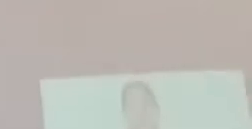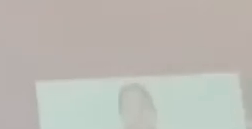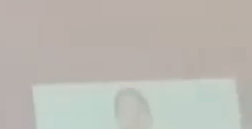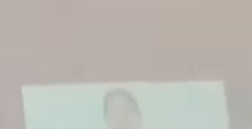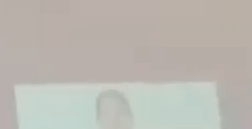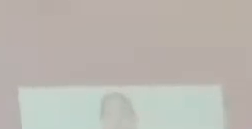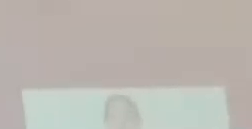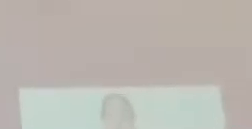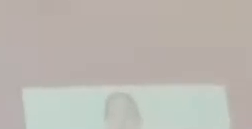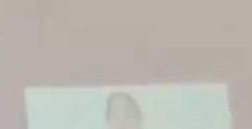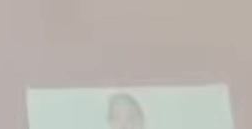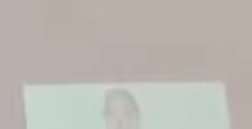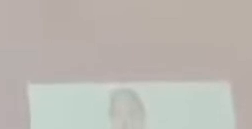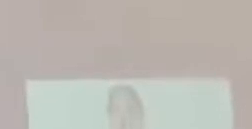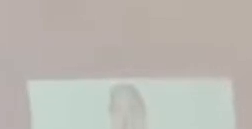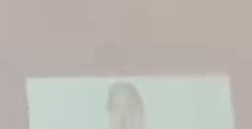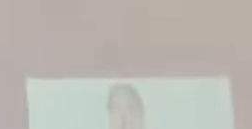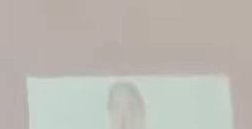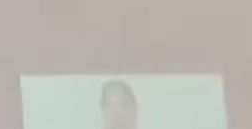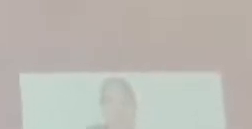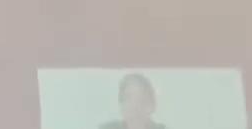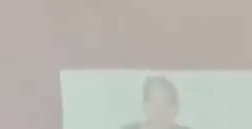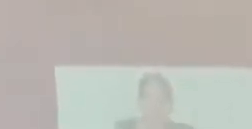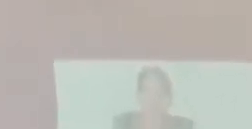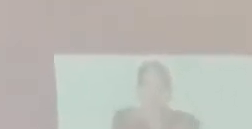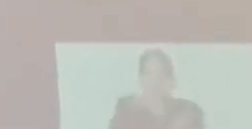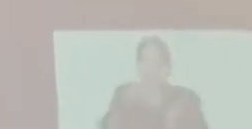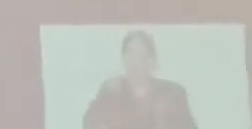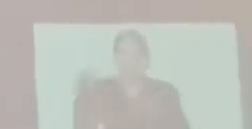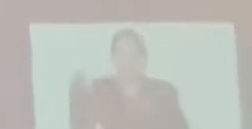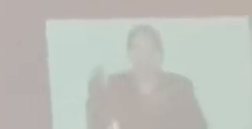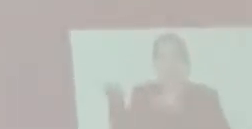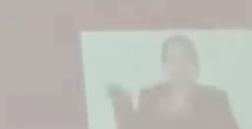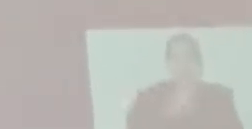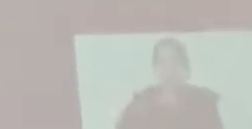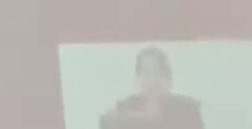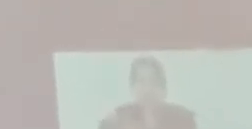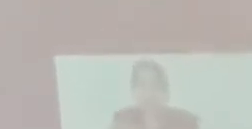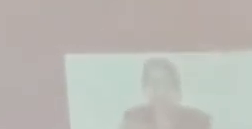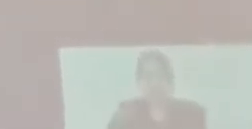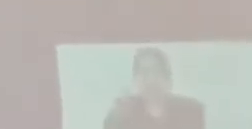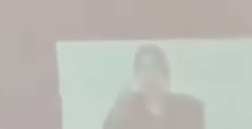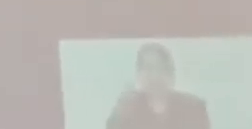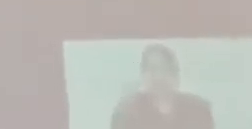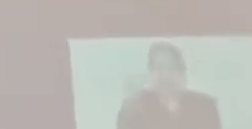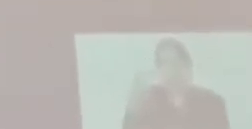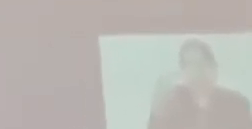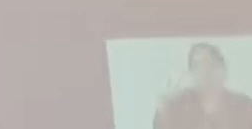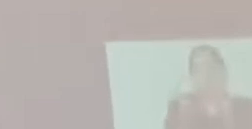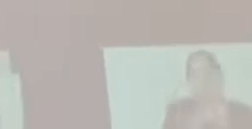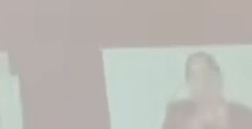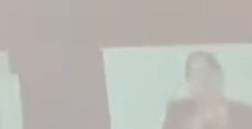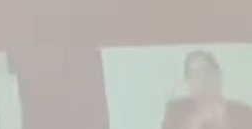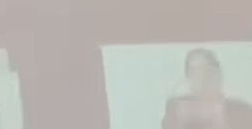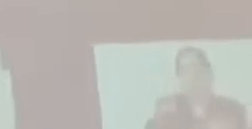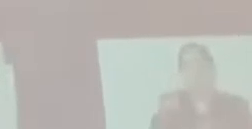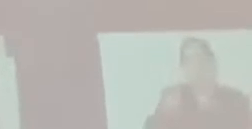Y recientemente firmamos con Segalmex para aumentar a 35 tiendas de Diconsa